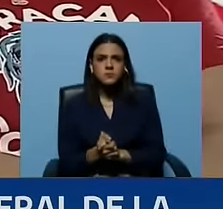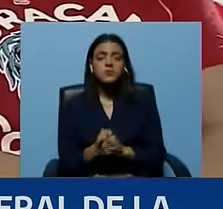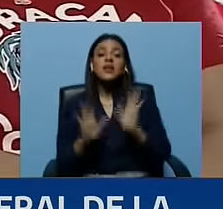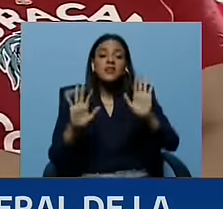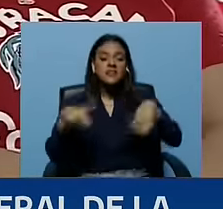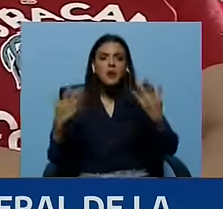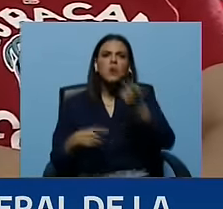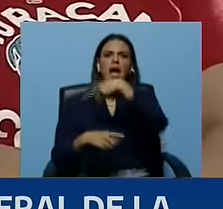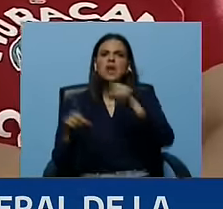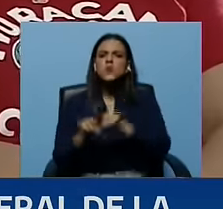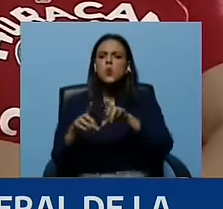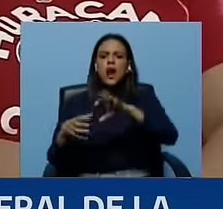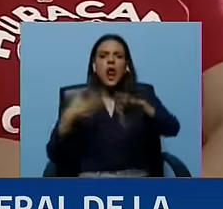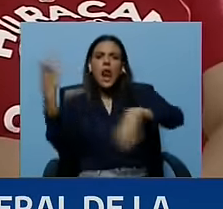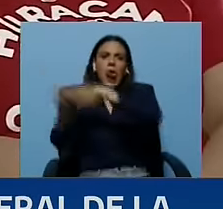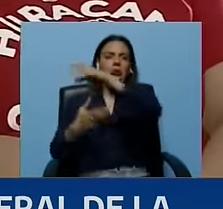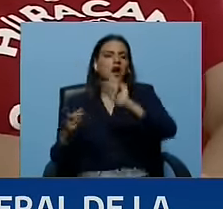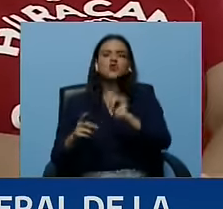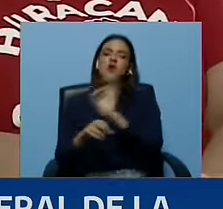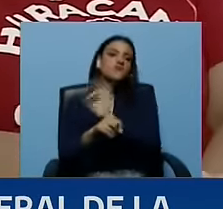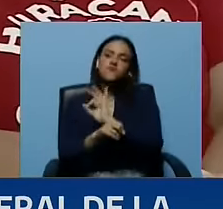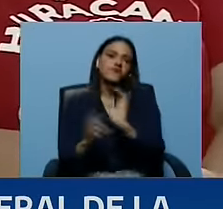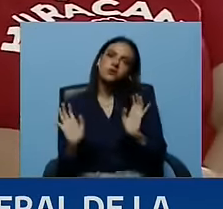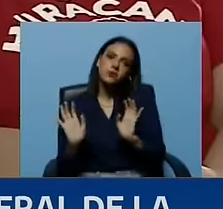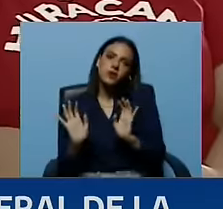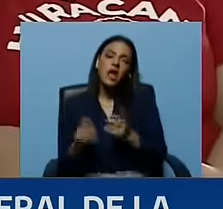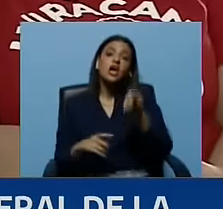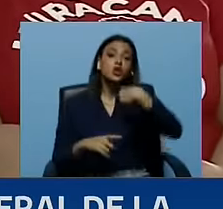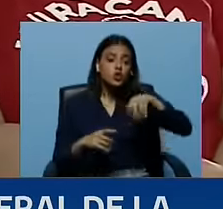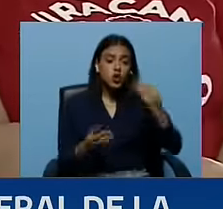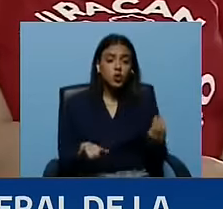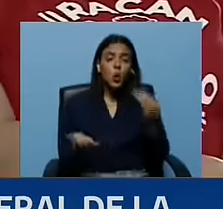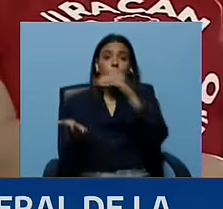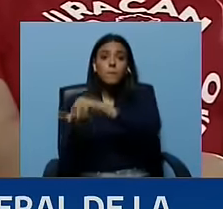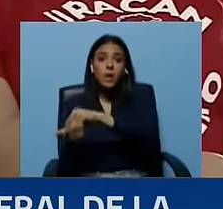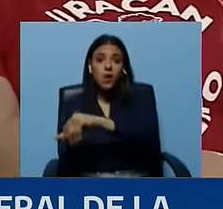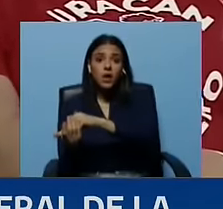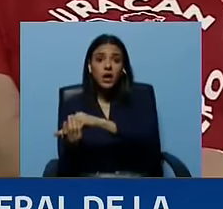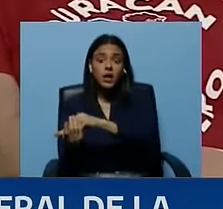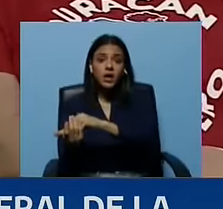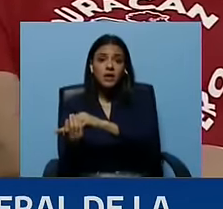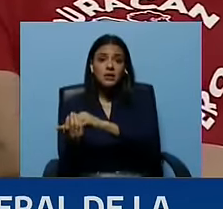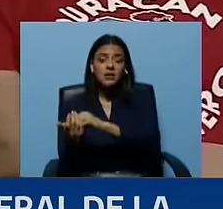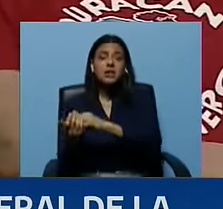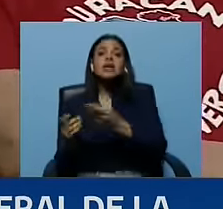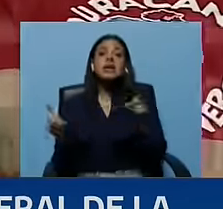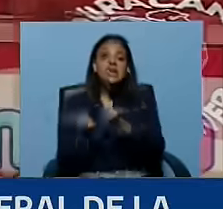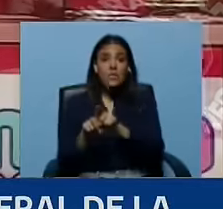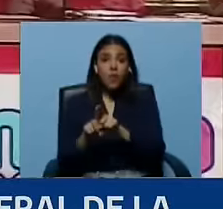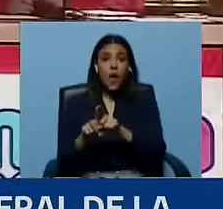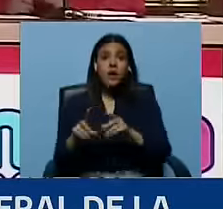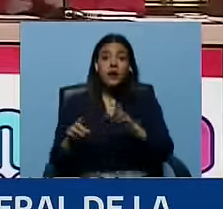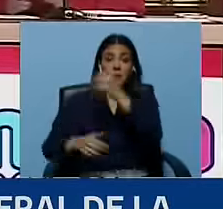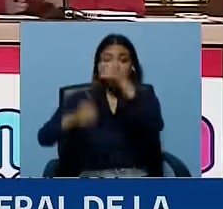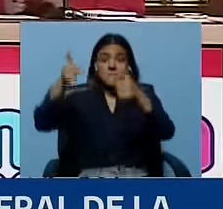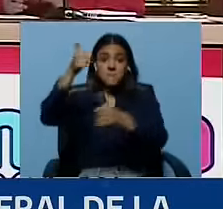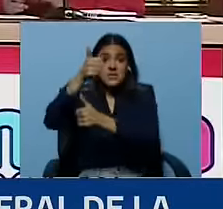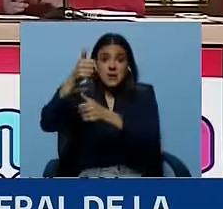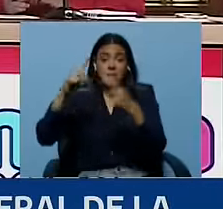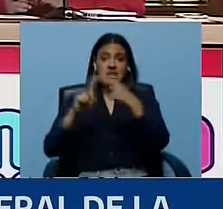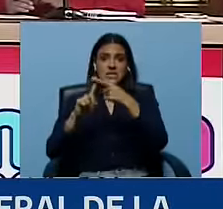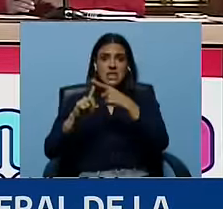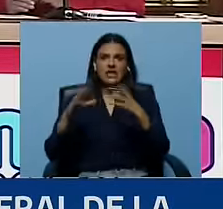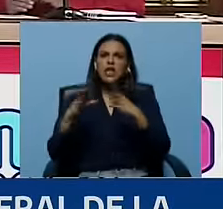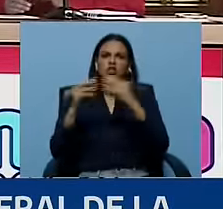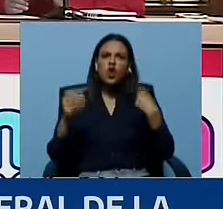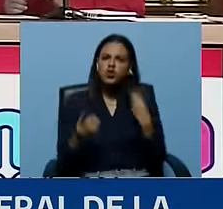Terminaron peleando. A todo el que pusimos ahí era Arriaza, vicepresidente ejecutivo. A